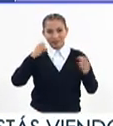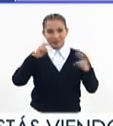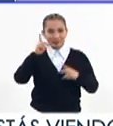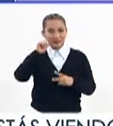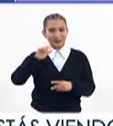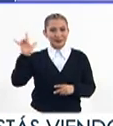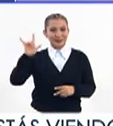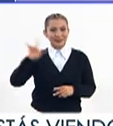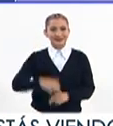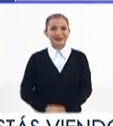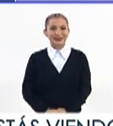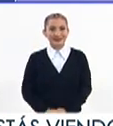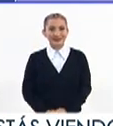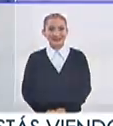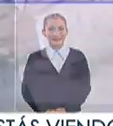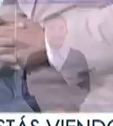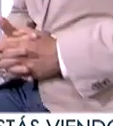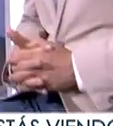noche. Hasta mañana.